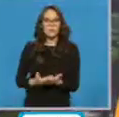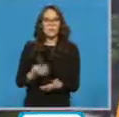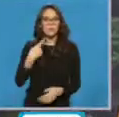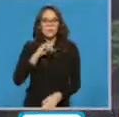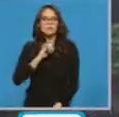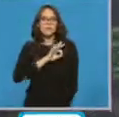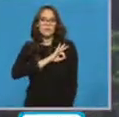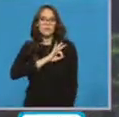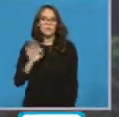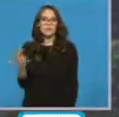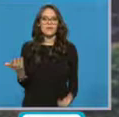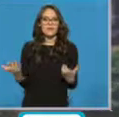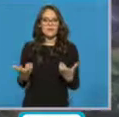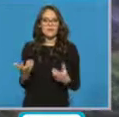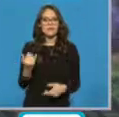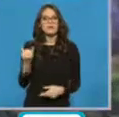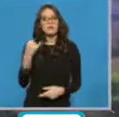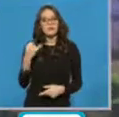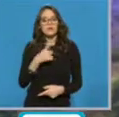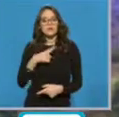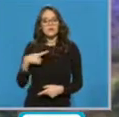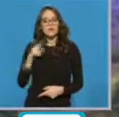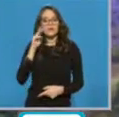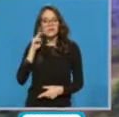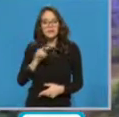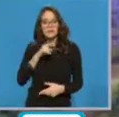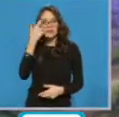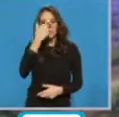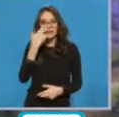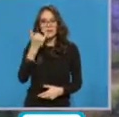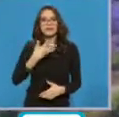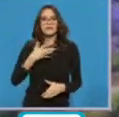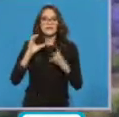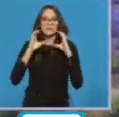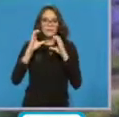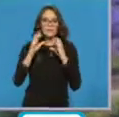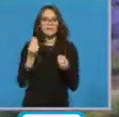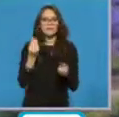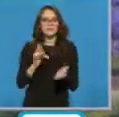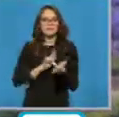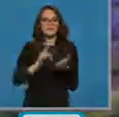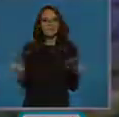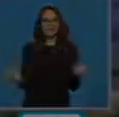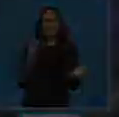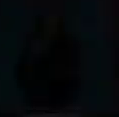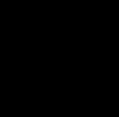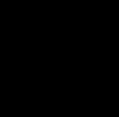puede presentar Pero en sí la práctica. checarlo y tener la precaución. Sí. Claro. Muy Muchísimas interesante. gracias, Valente. Encantado, como Definitivamente, siempre.